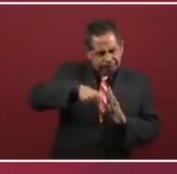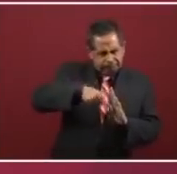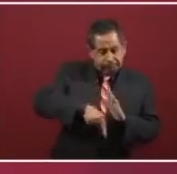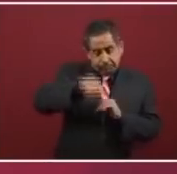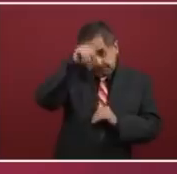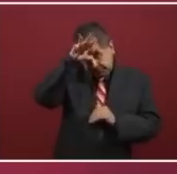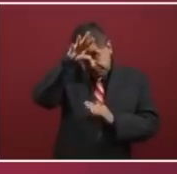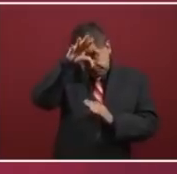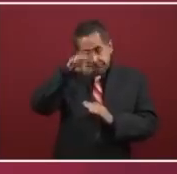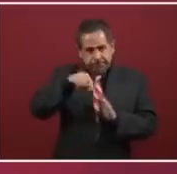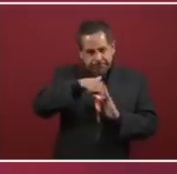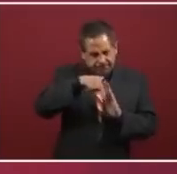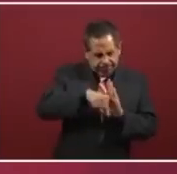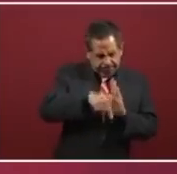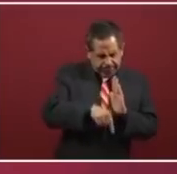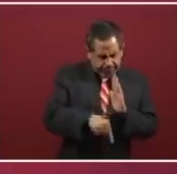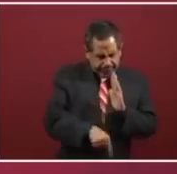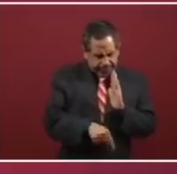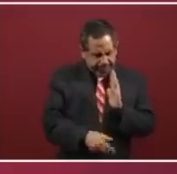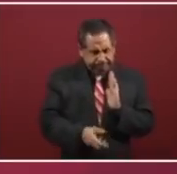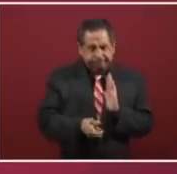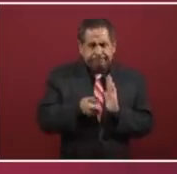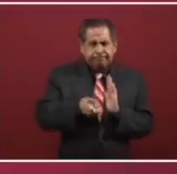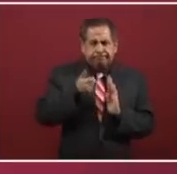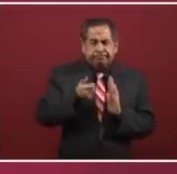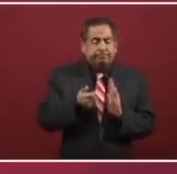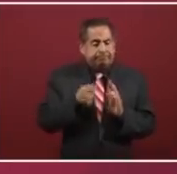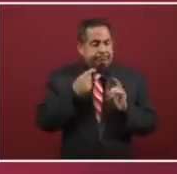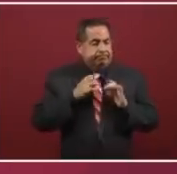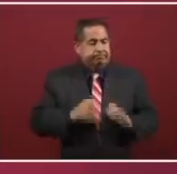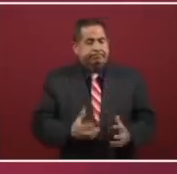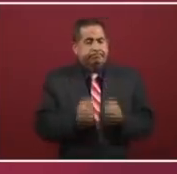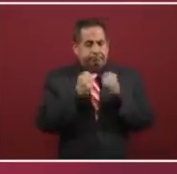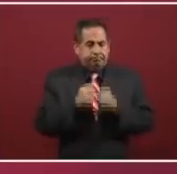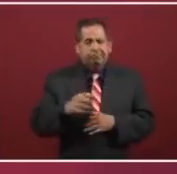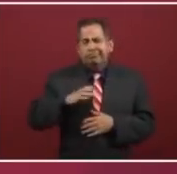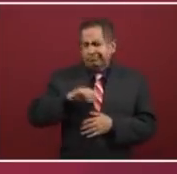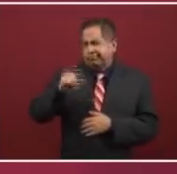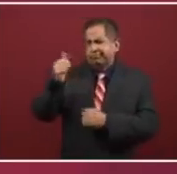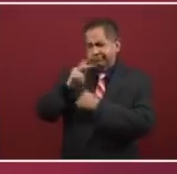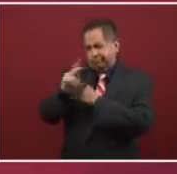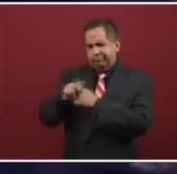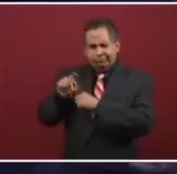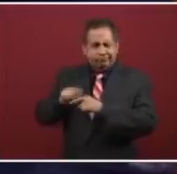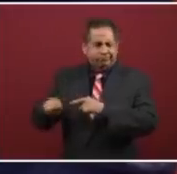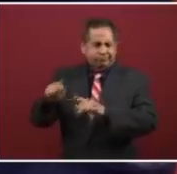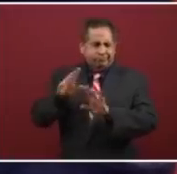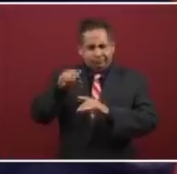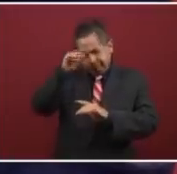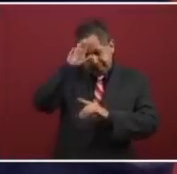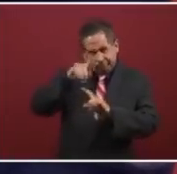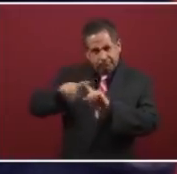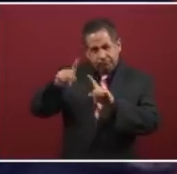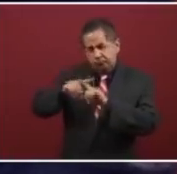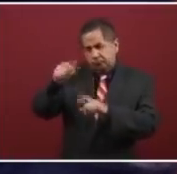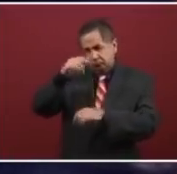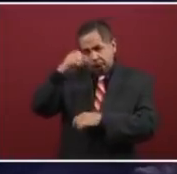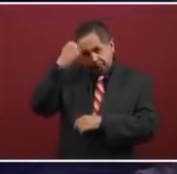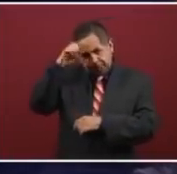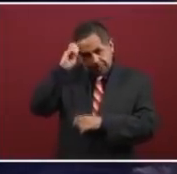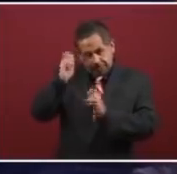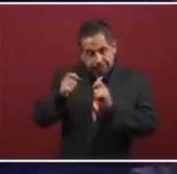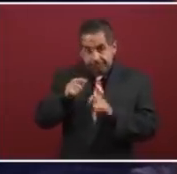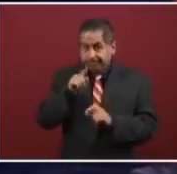de carbón, que hay otros países que tienen mucha experiencia en minas,